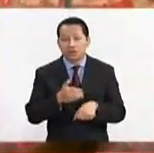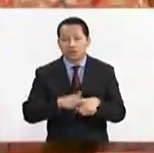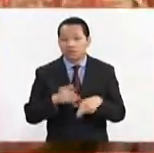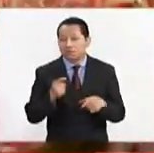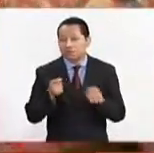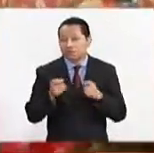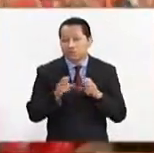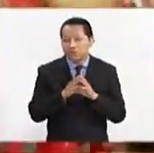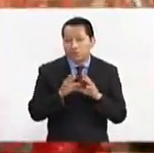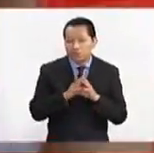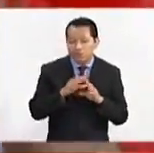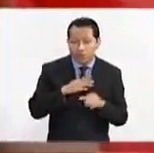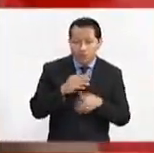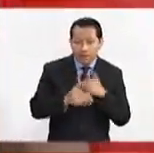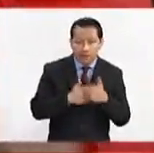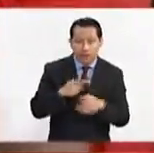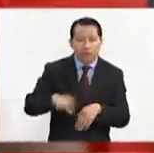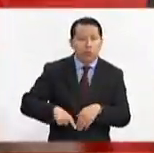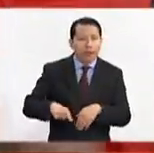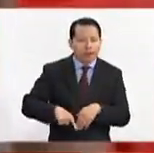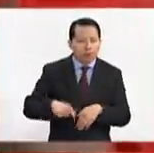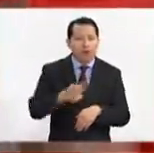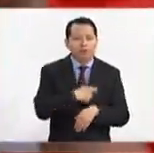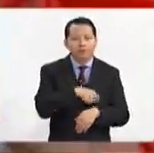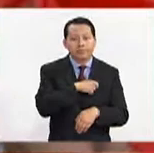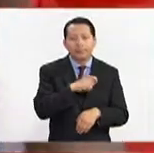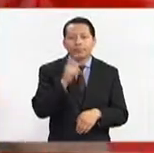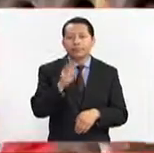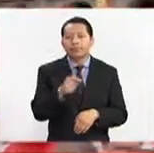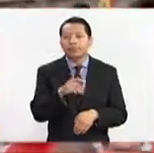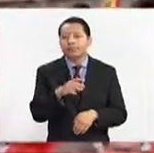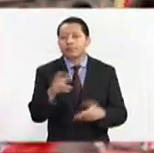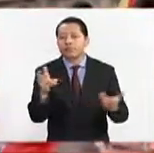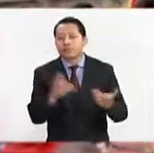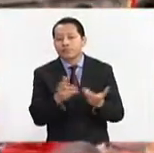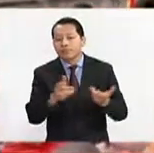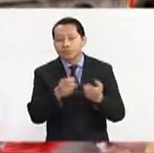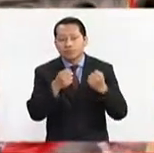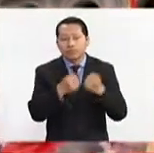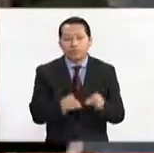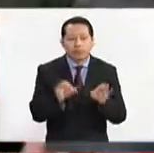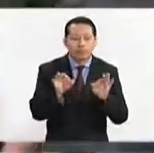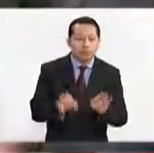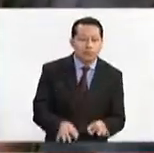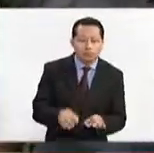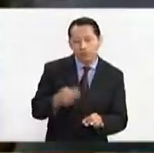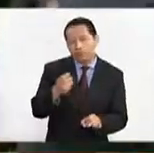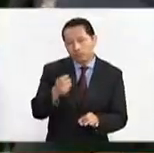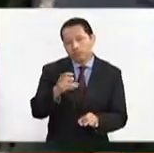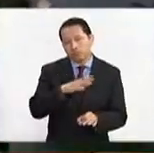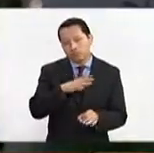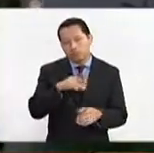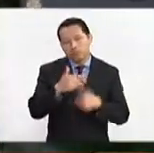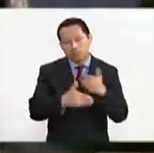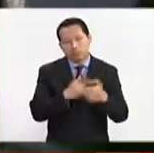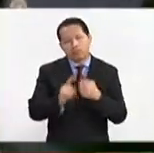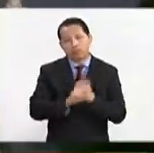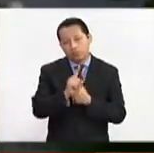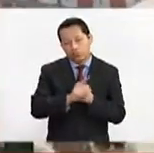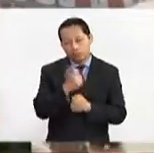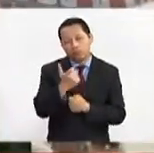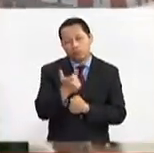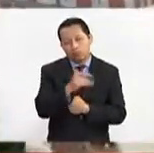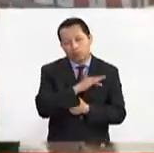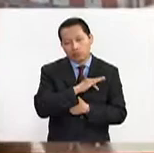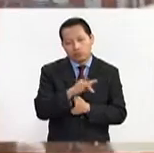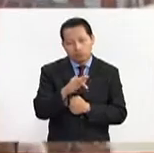intermitente del proceso por parte del gobierno central es la que está provocando esta pérdida de legitimidad, que efectivamente se traducirá en problemas